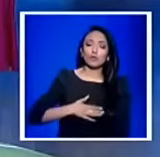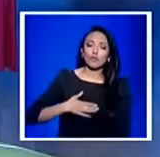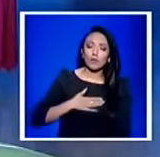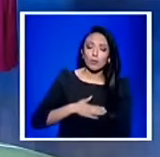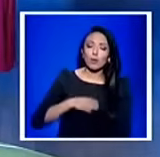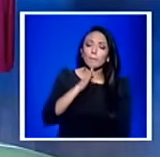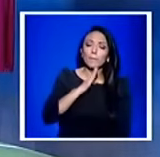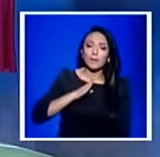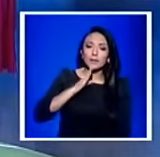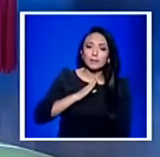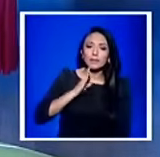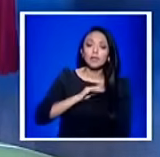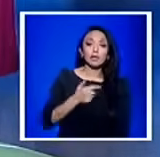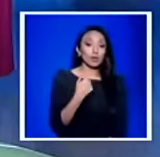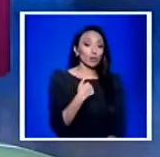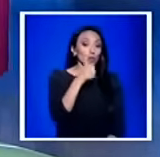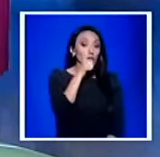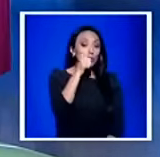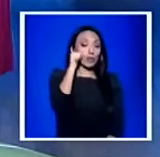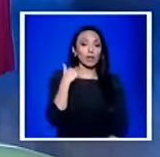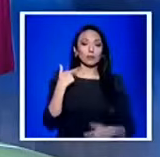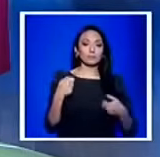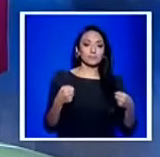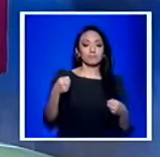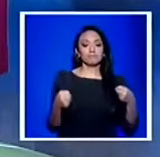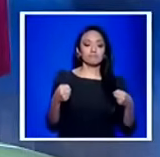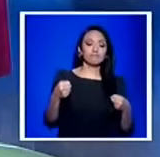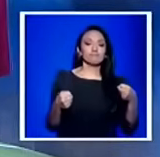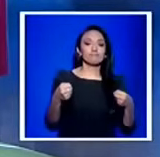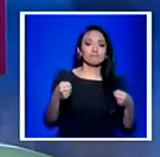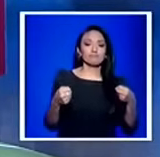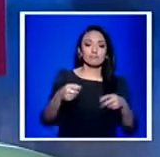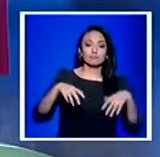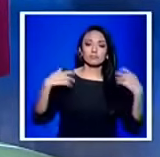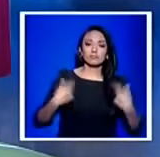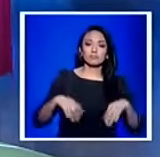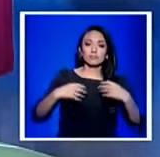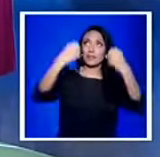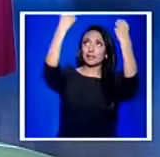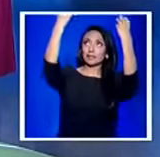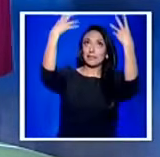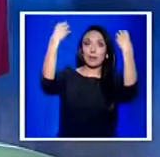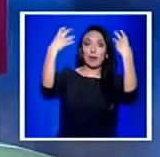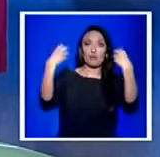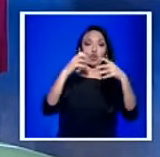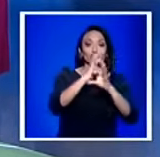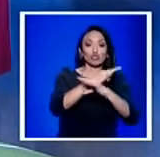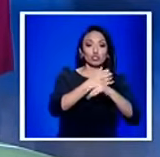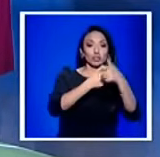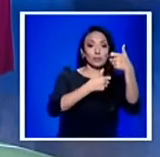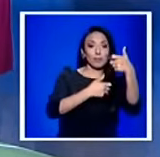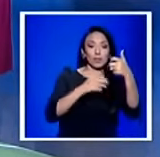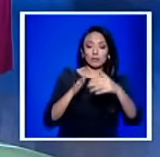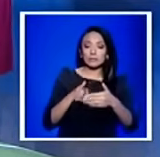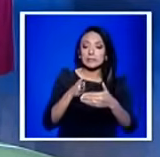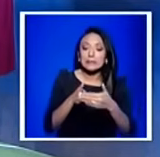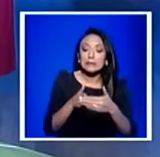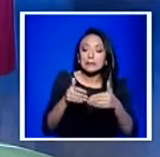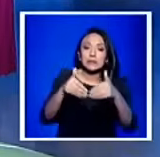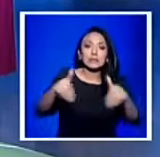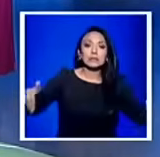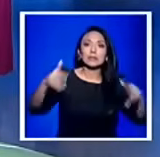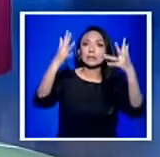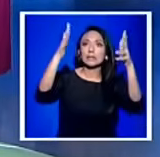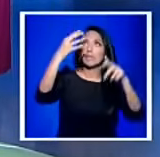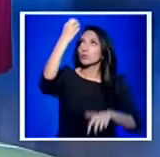mucha precaución. Ayer me pasó, voy por una zona donde todos los semáforos estaban funcionando y llego a una esquina y ya no